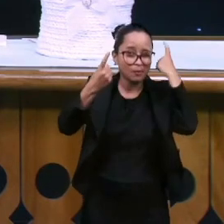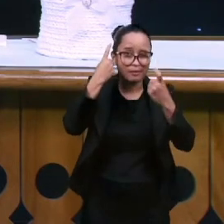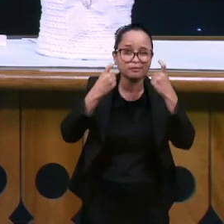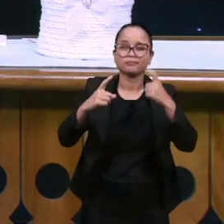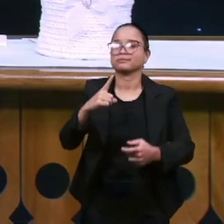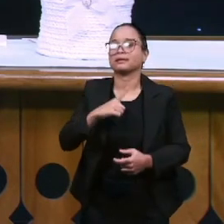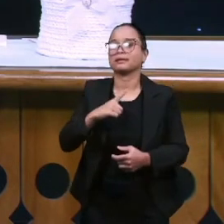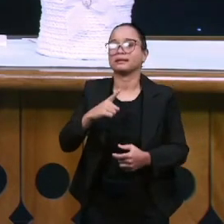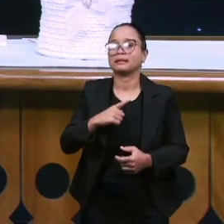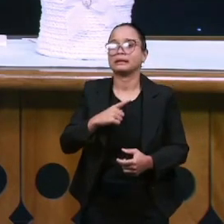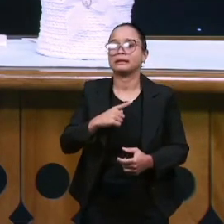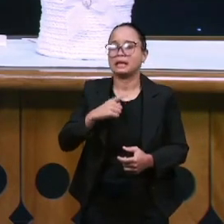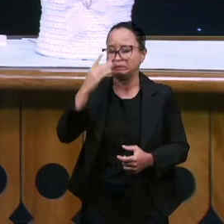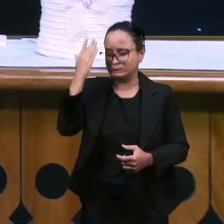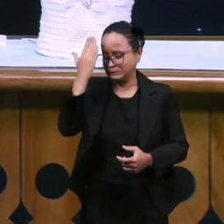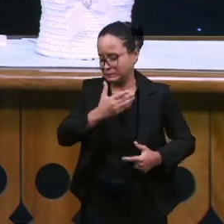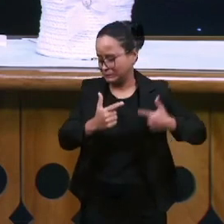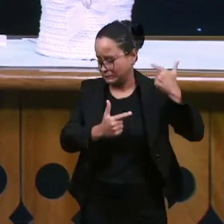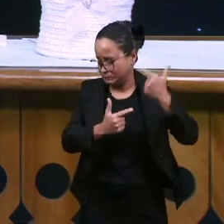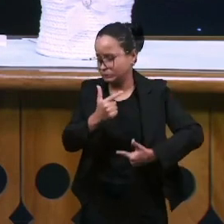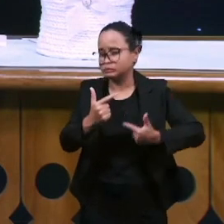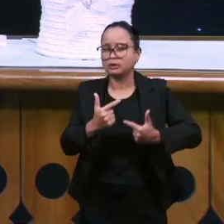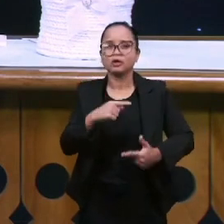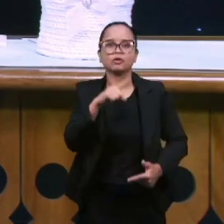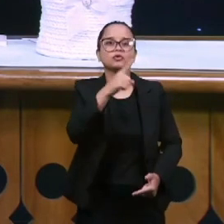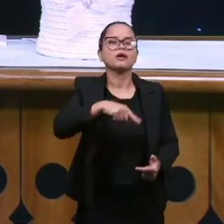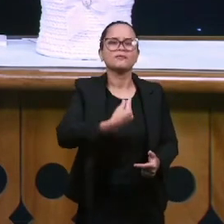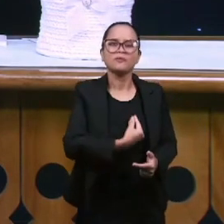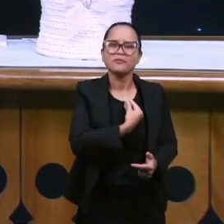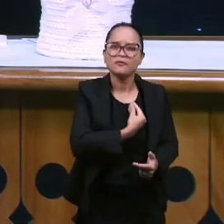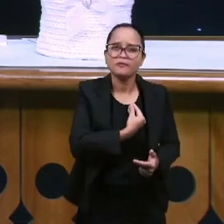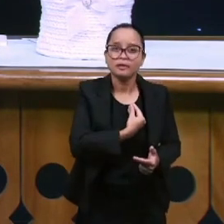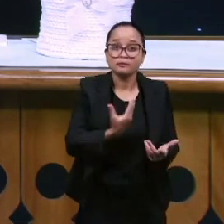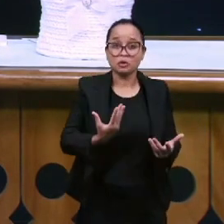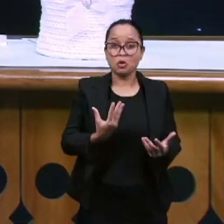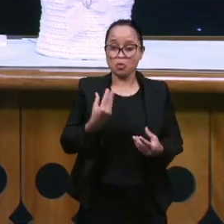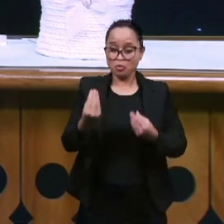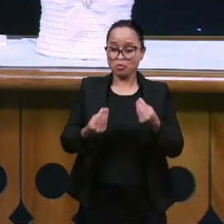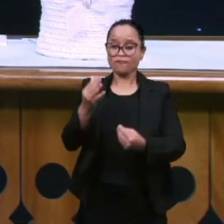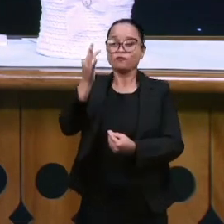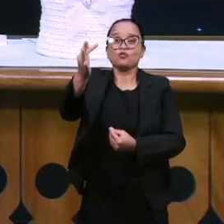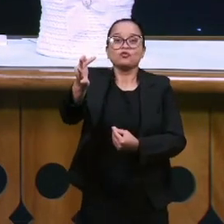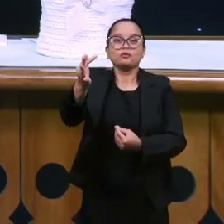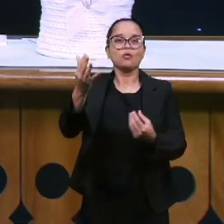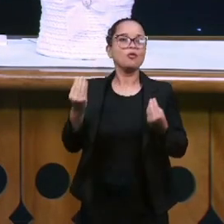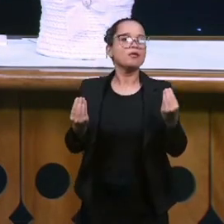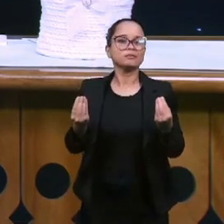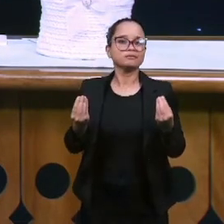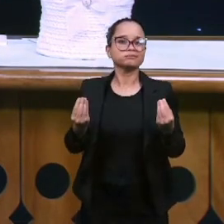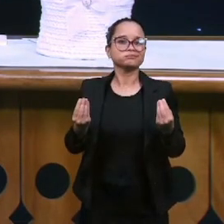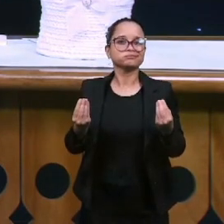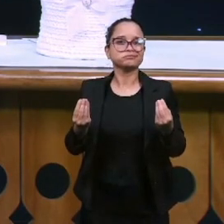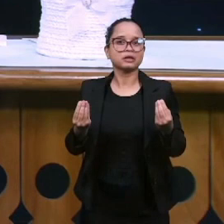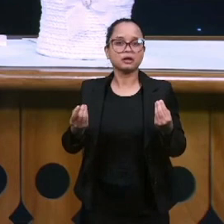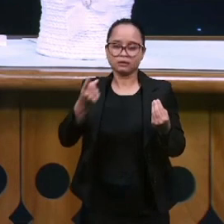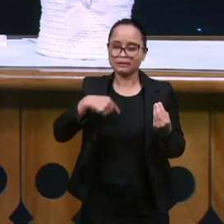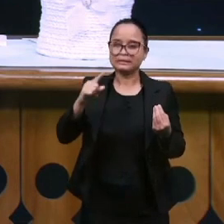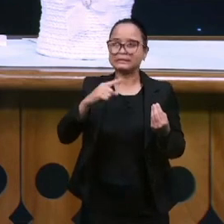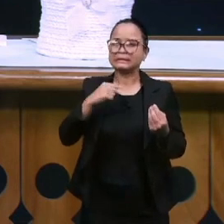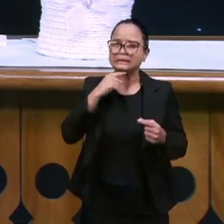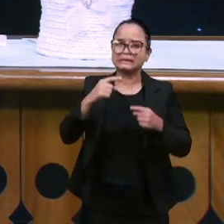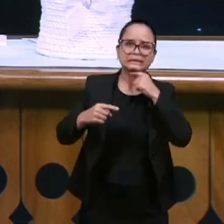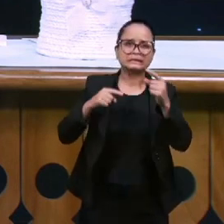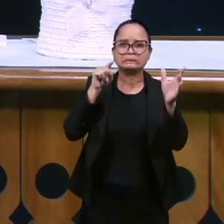las luchas de la vida, ¿de qué vamos a vivir? ¿Cómo será el día de mañana? Estamos así,